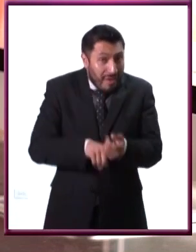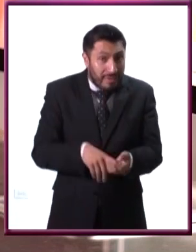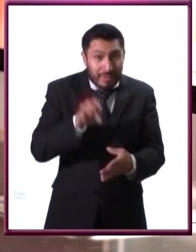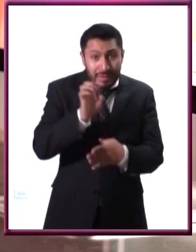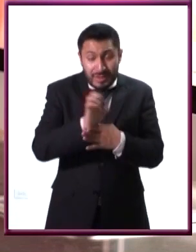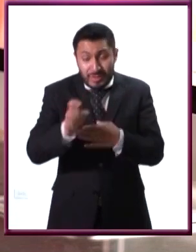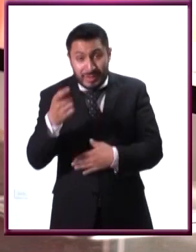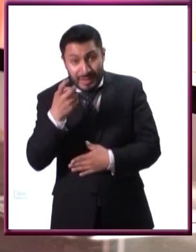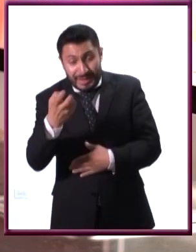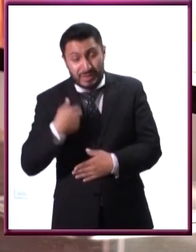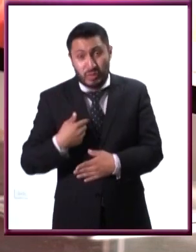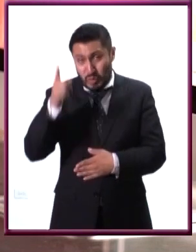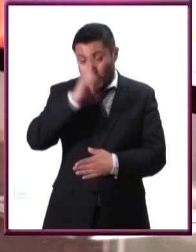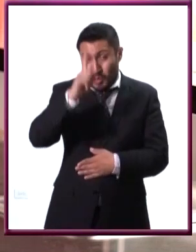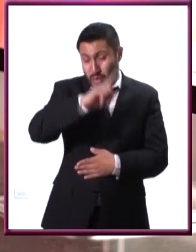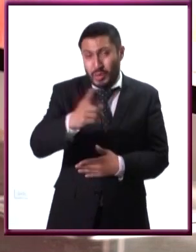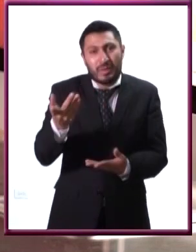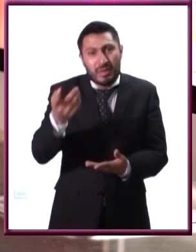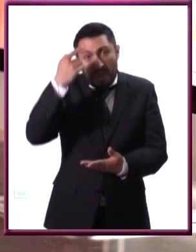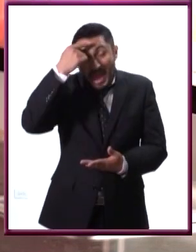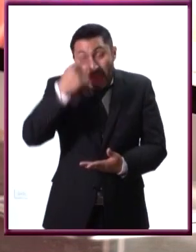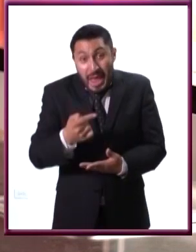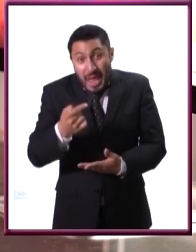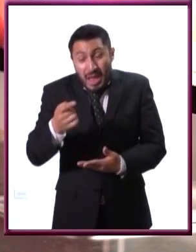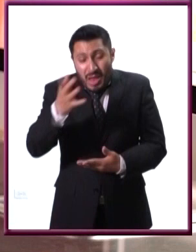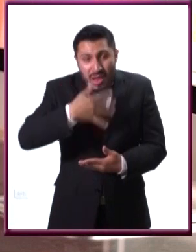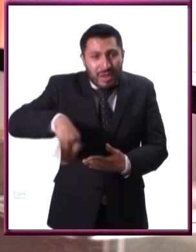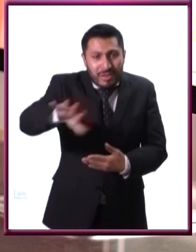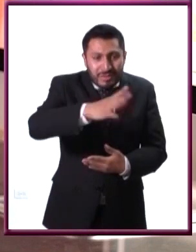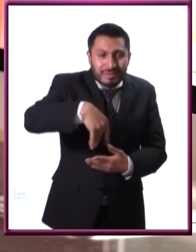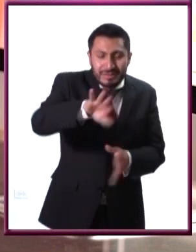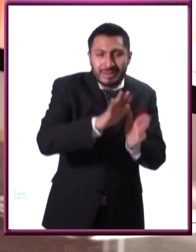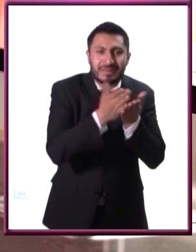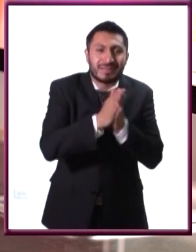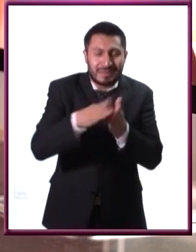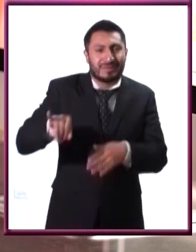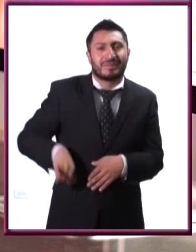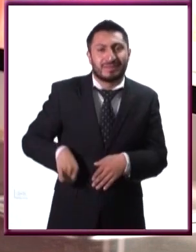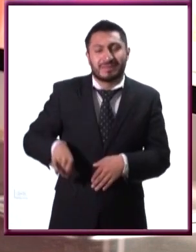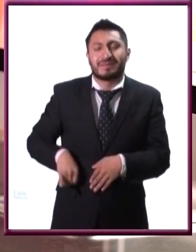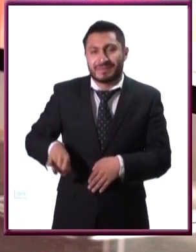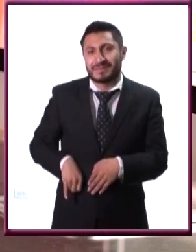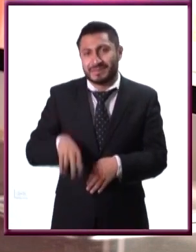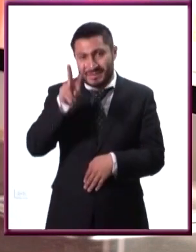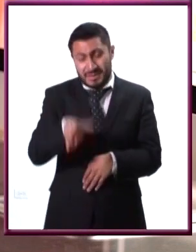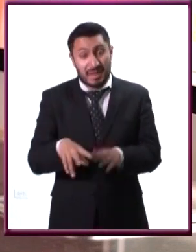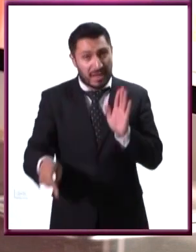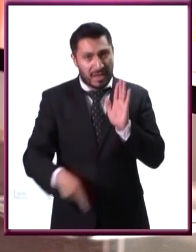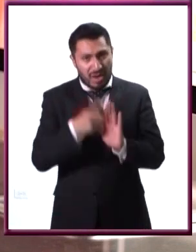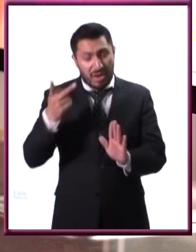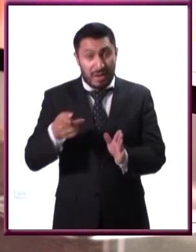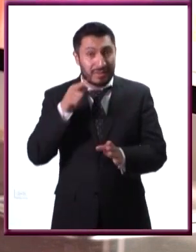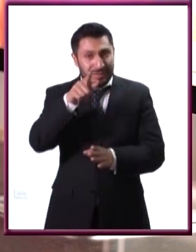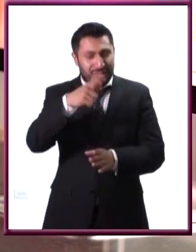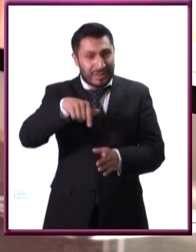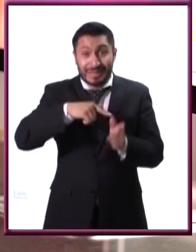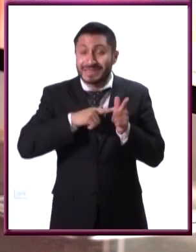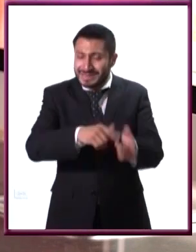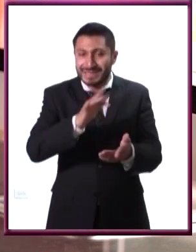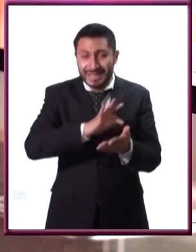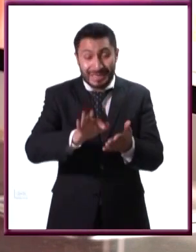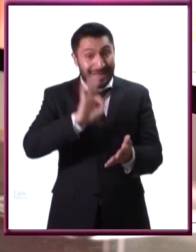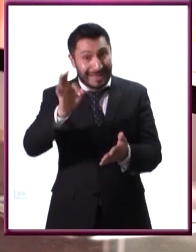el consejo que doy, que nos guiemos por ahí, por esa búsqueda, y de nuevo, insisto, el placer por